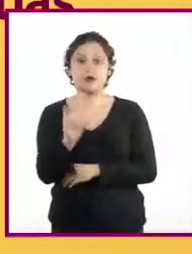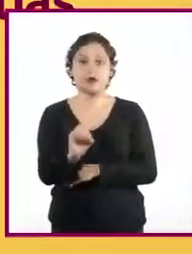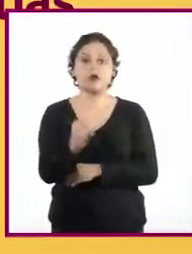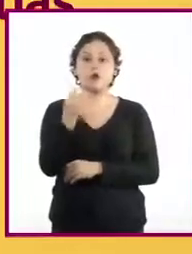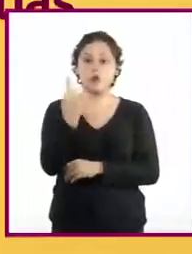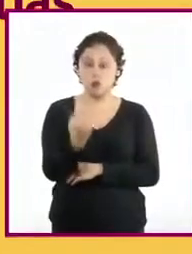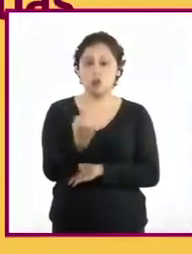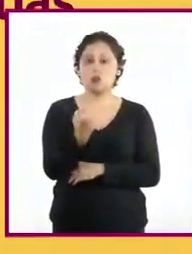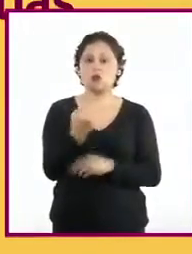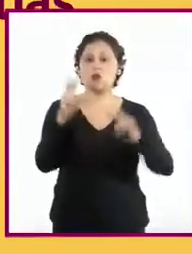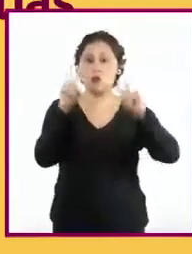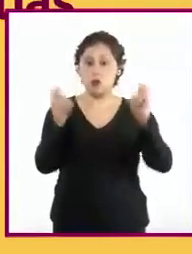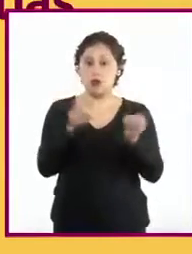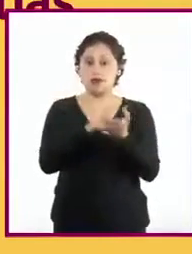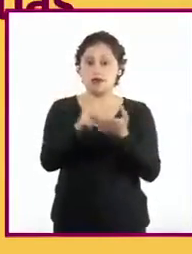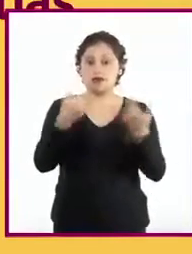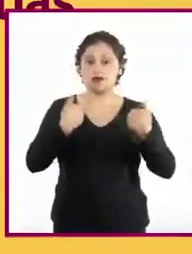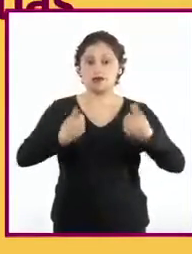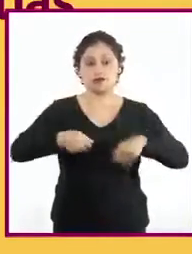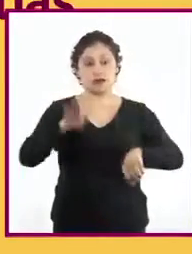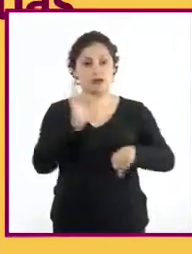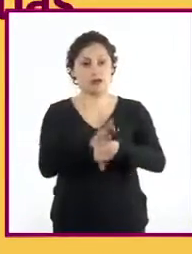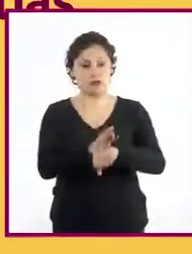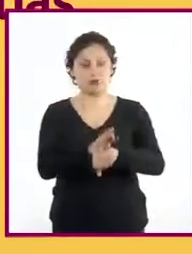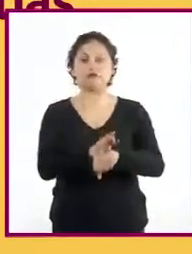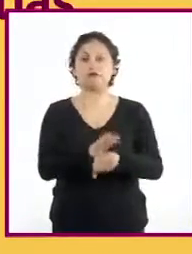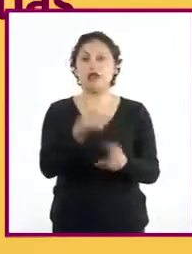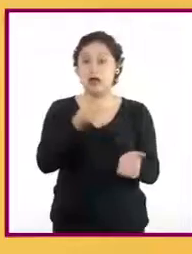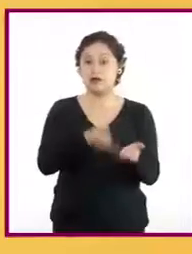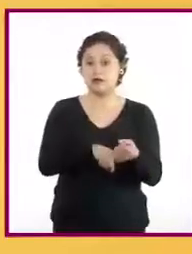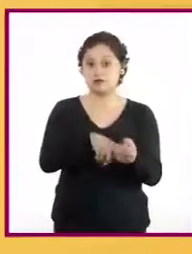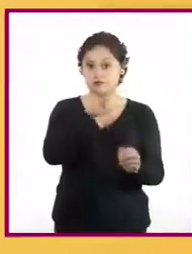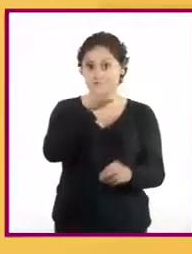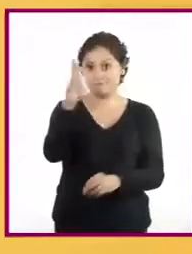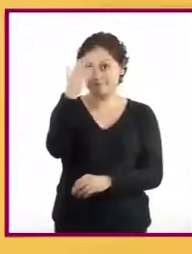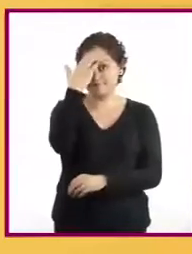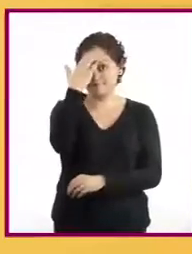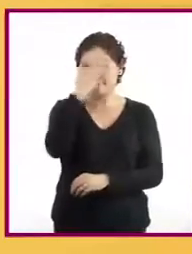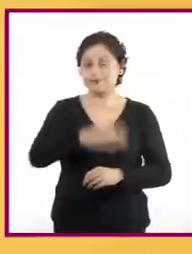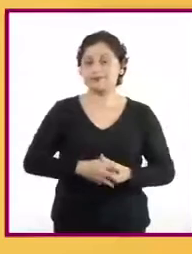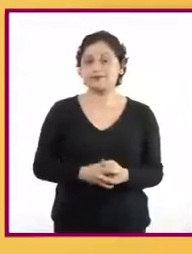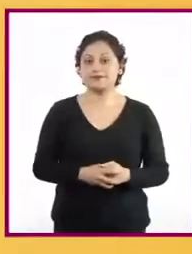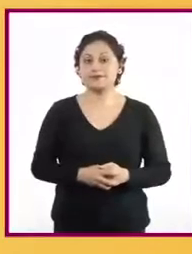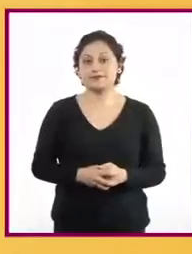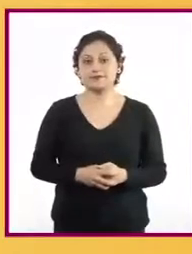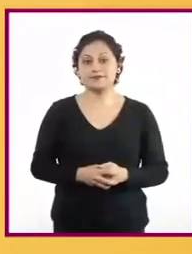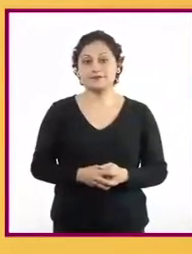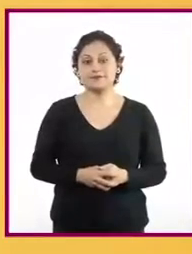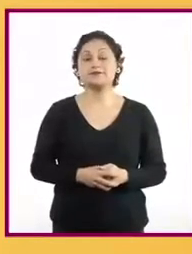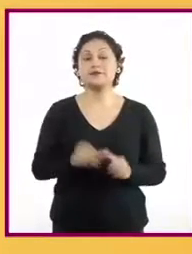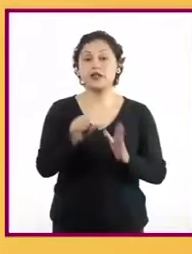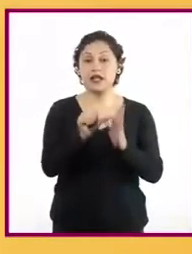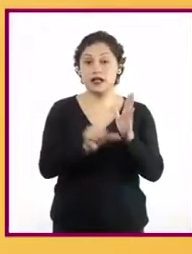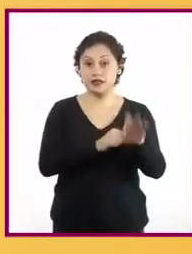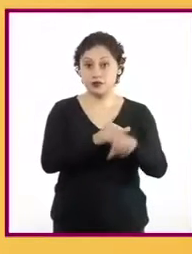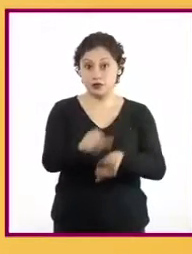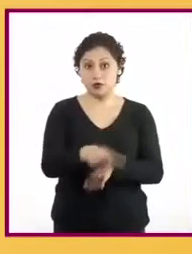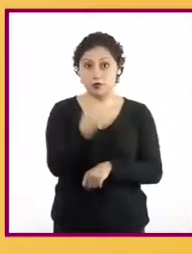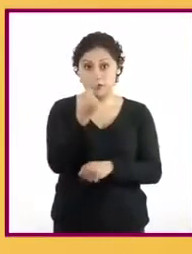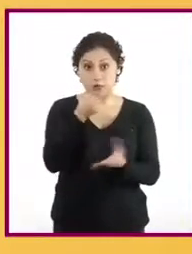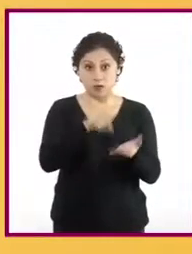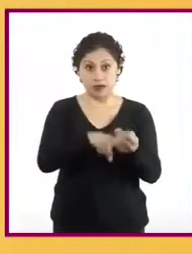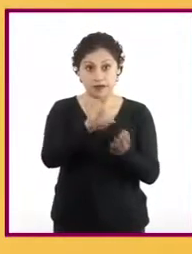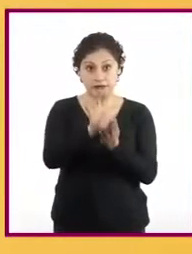Derechos Humanos y sus Garantías, y en él se les reconoce. Como se señala en el artículo 1 de la